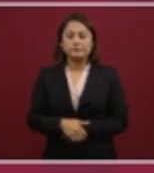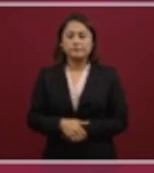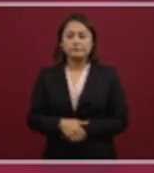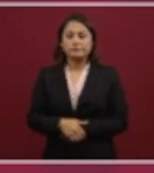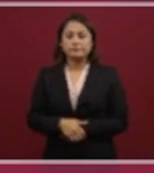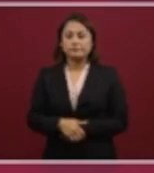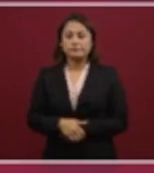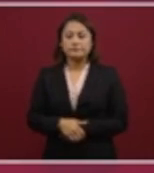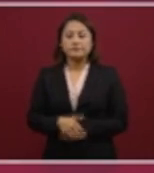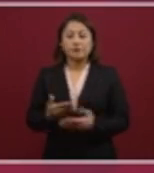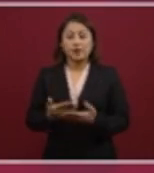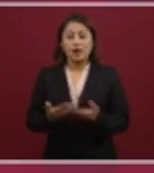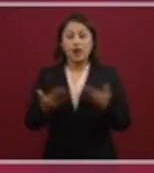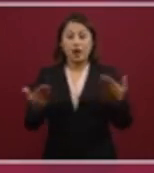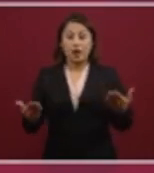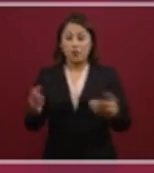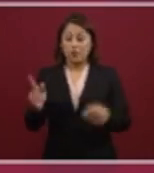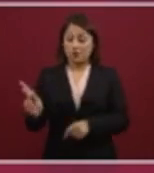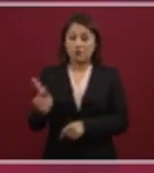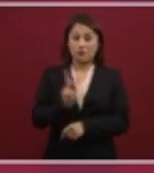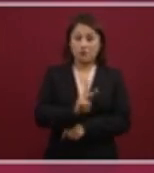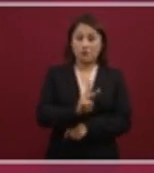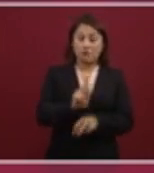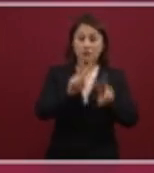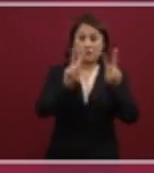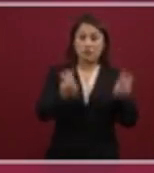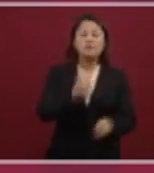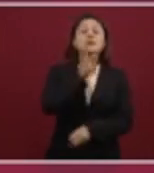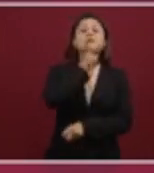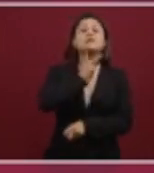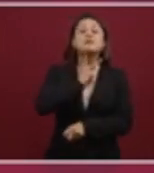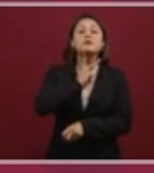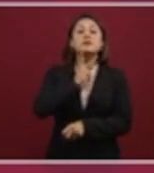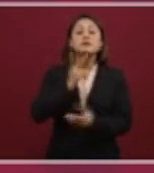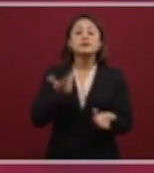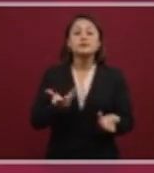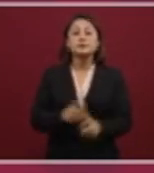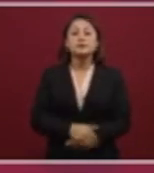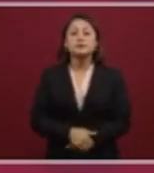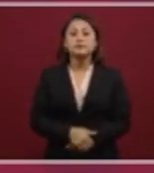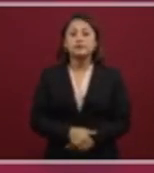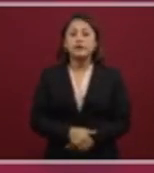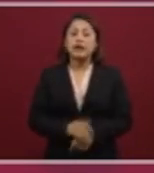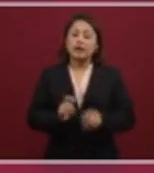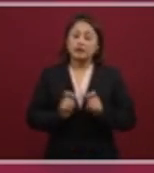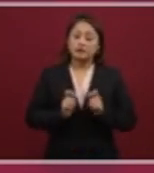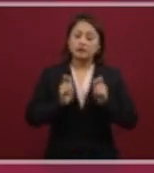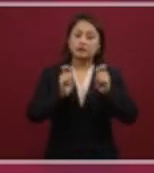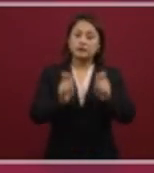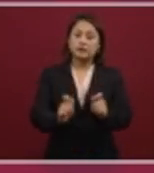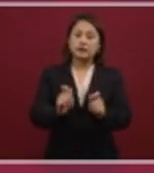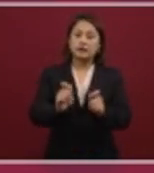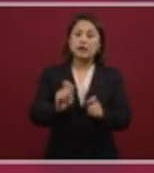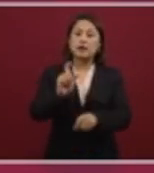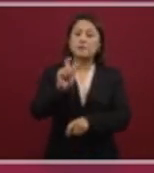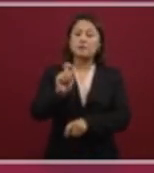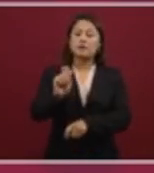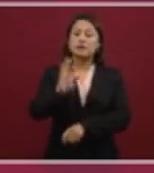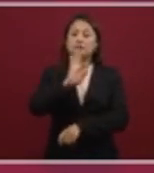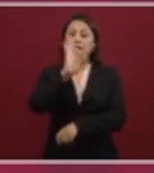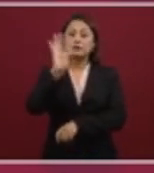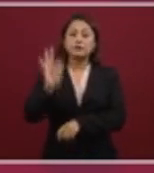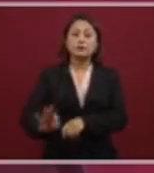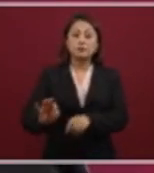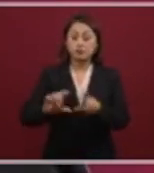es lo mismo en el caso del petróleo. O sea, se entregó el 20% de todo el potencial petrolero